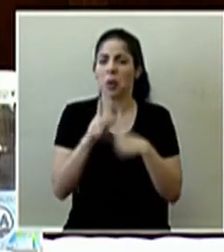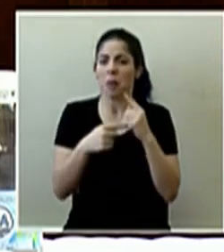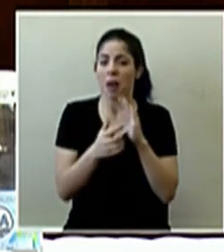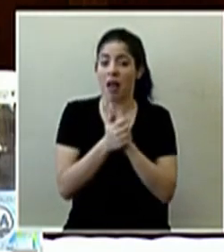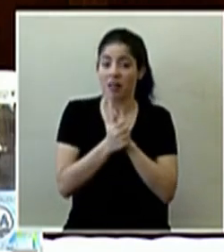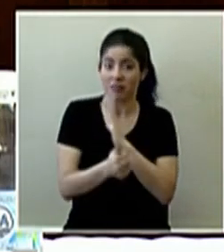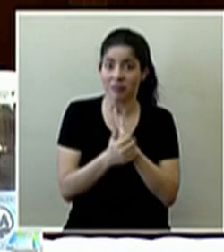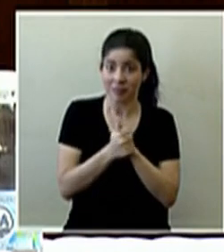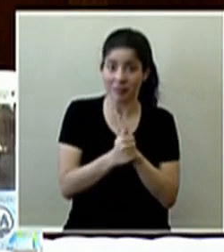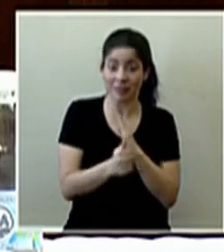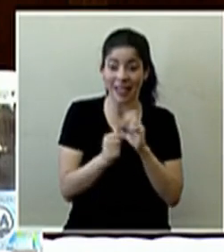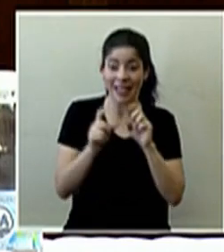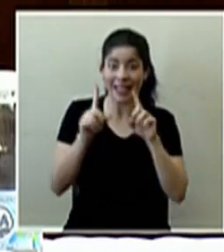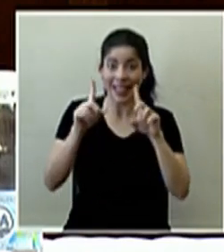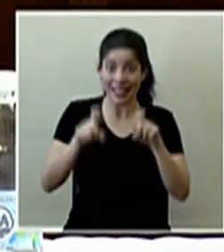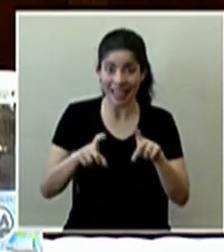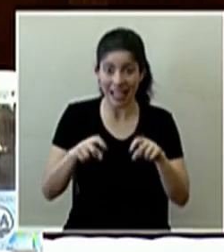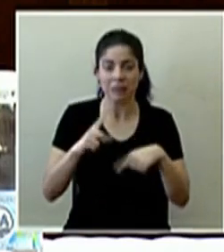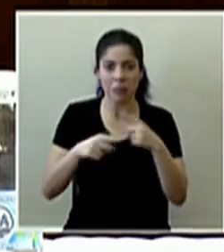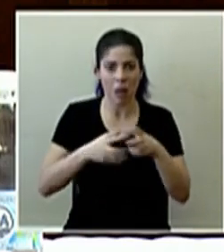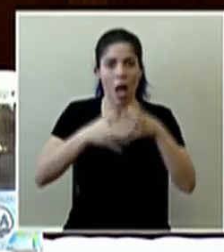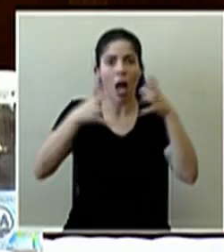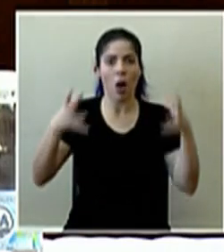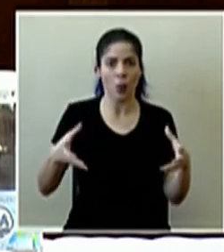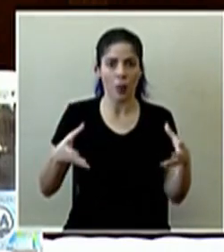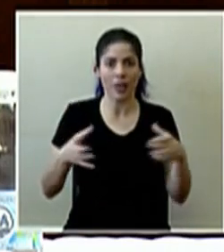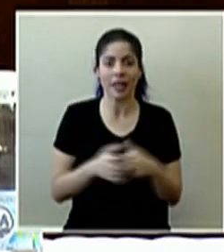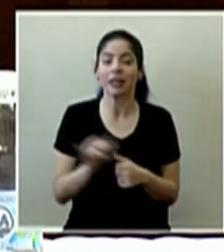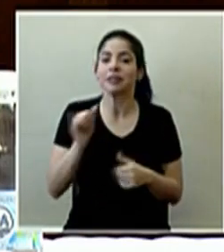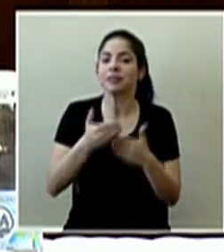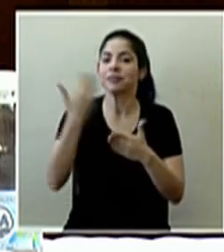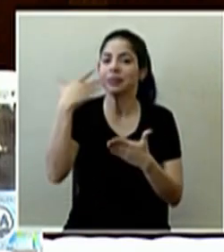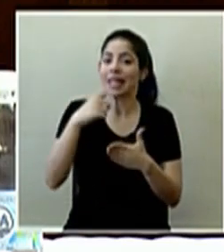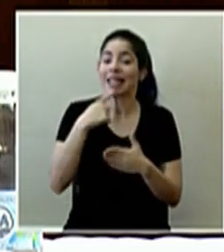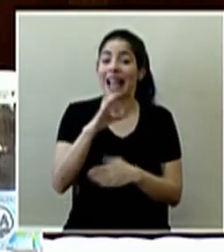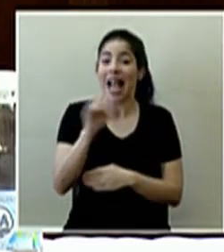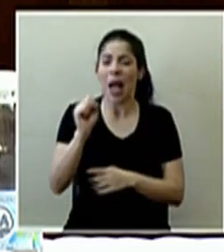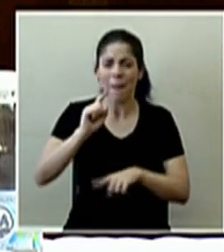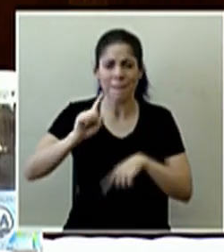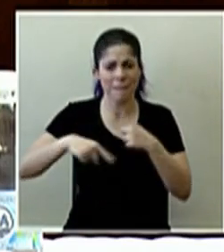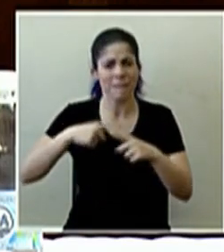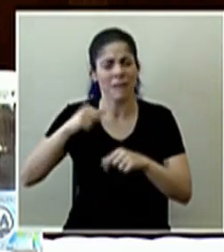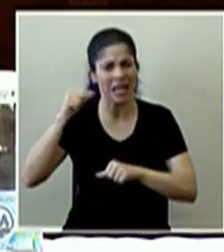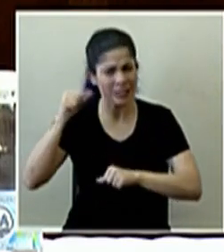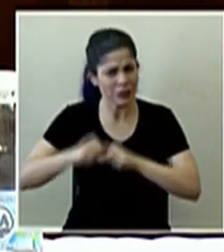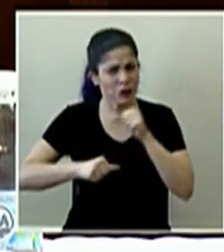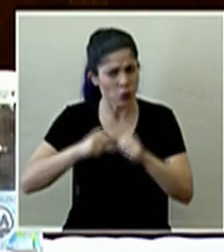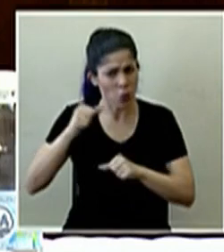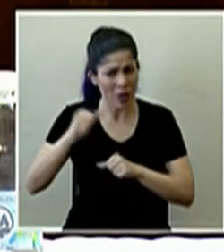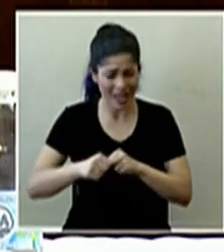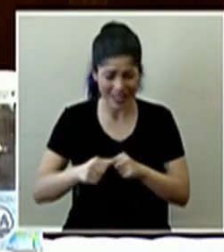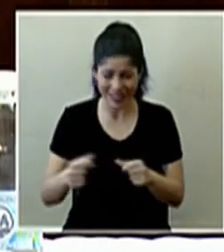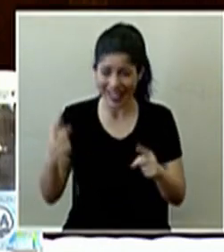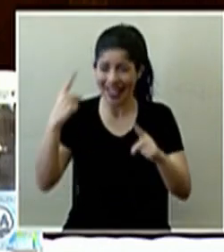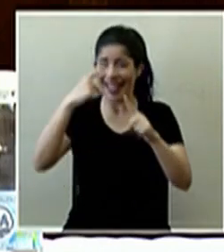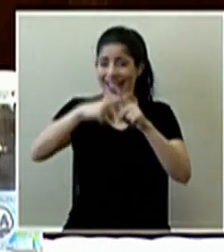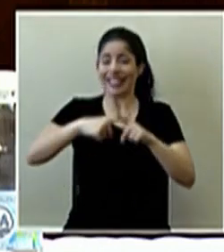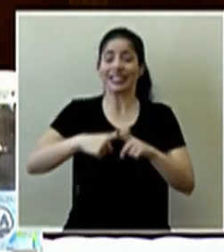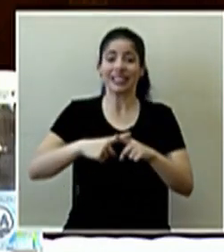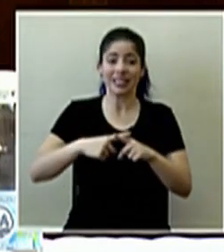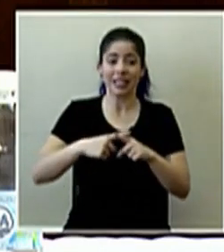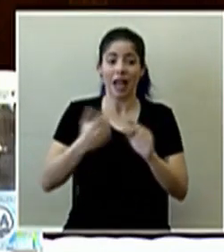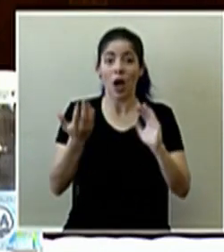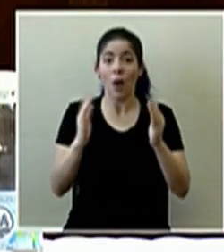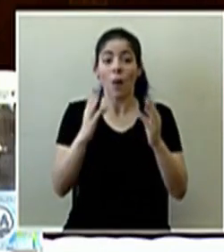capacidad de testear. También lo comentaba anteriormente, la Caja va a hacer un esfuerzo extraordinario con relación